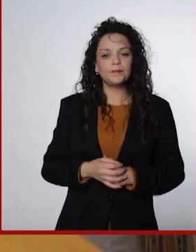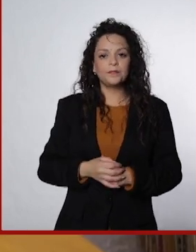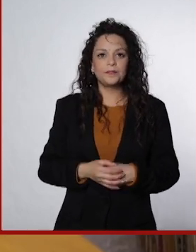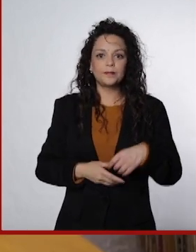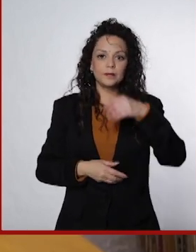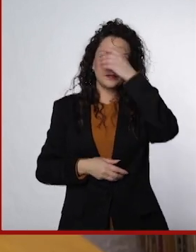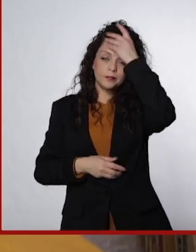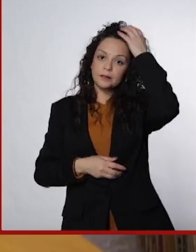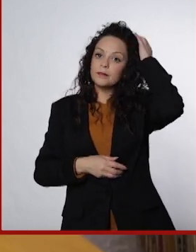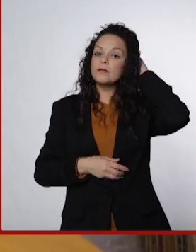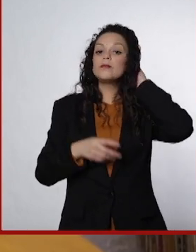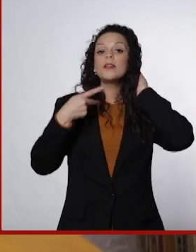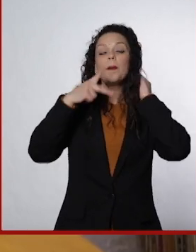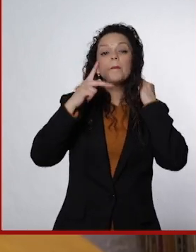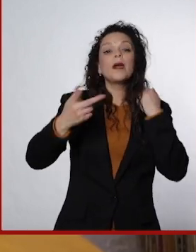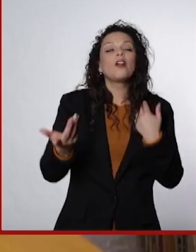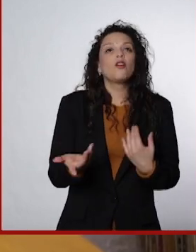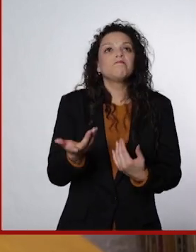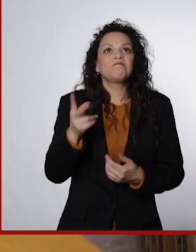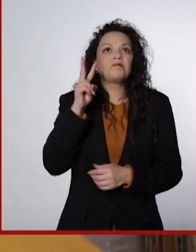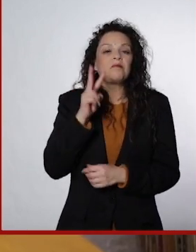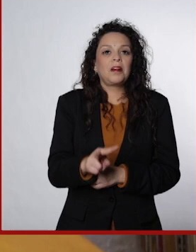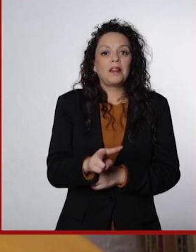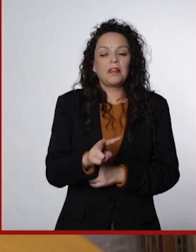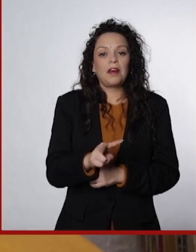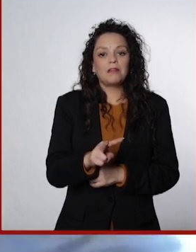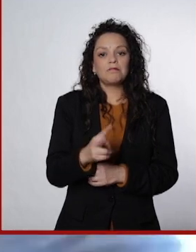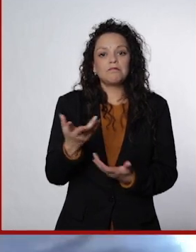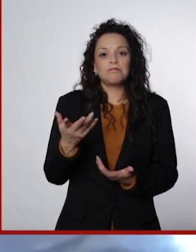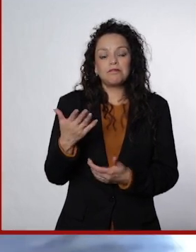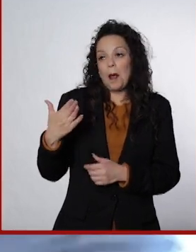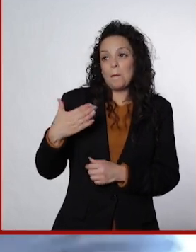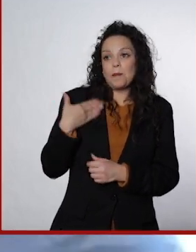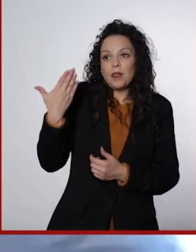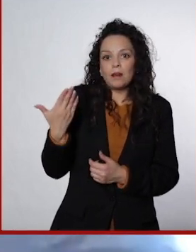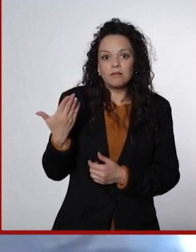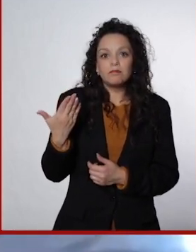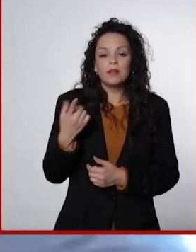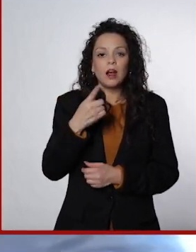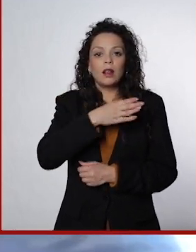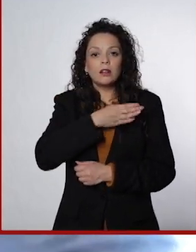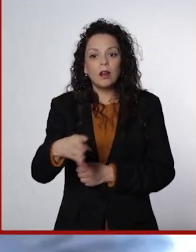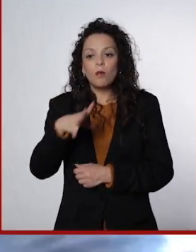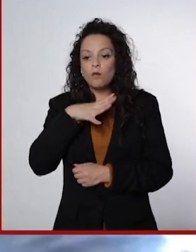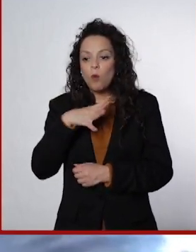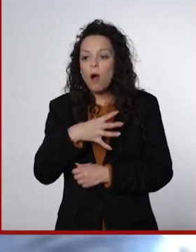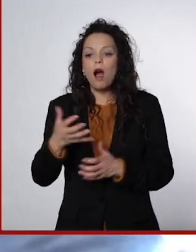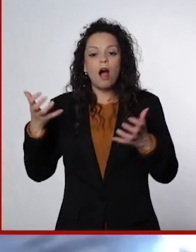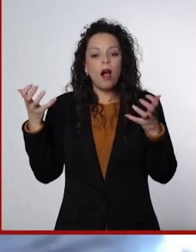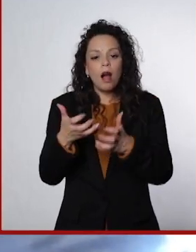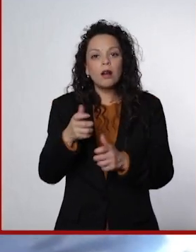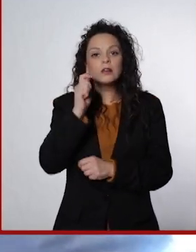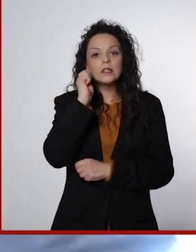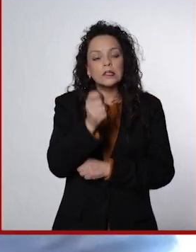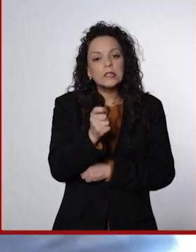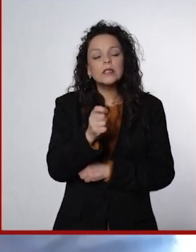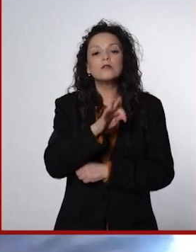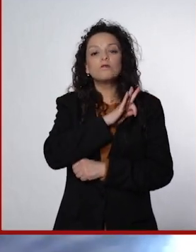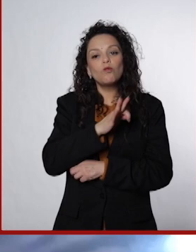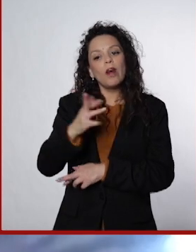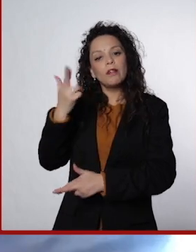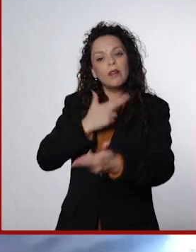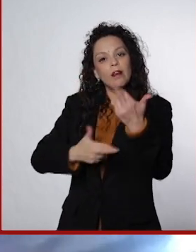afortunadamente todavía tenemos dentro de nosotros a nuestra jirafa interior, hay que estirarla, que haga yoga, que etcétera, para que se recupere y